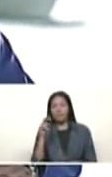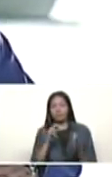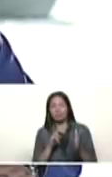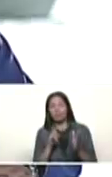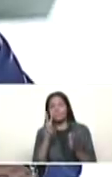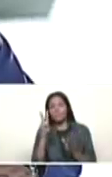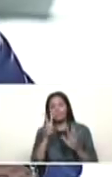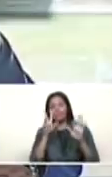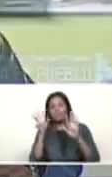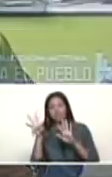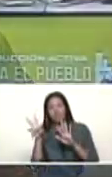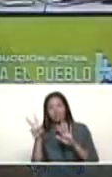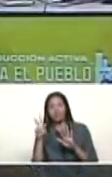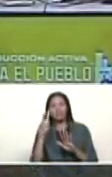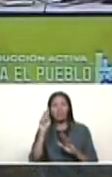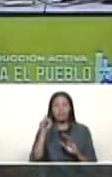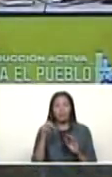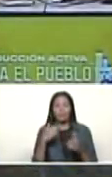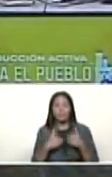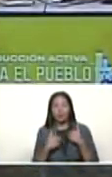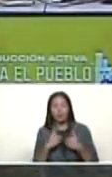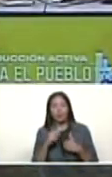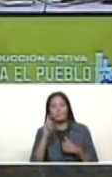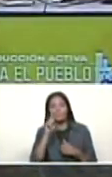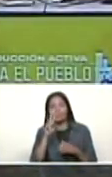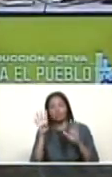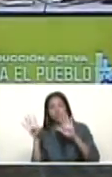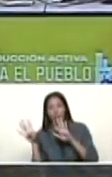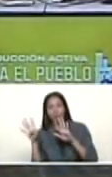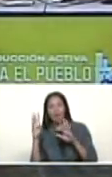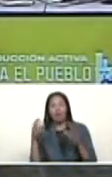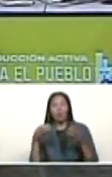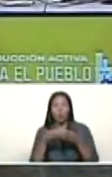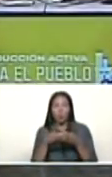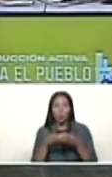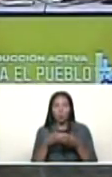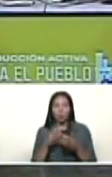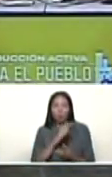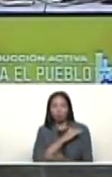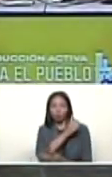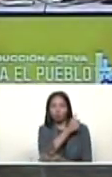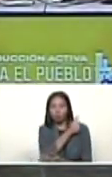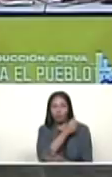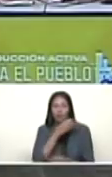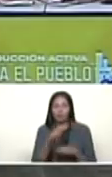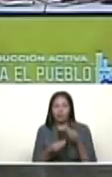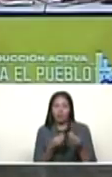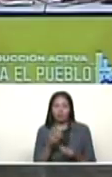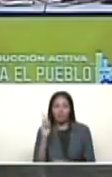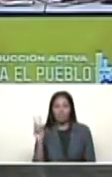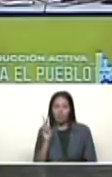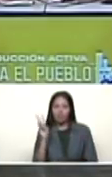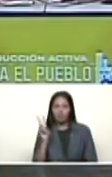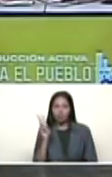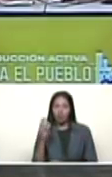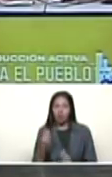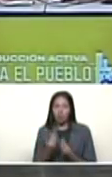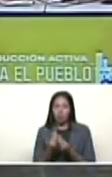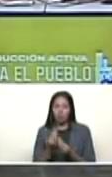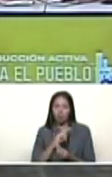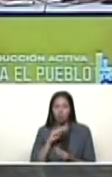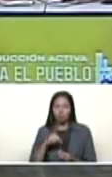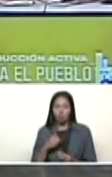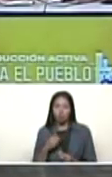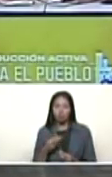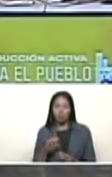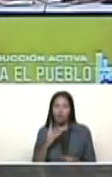martes 28 y miércoles 29, con el jefe de la delegación de Venezuela en los